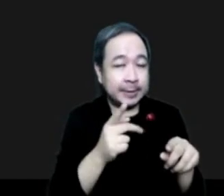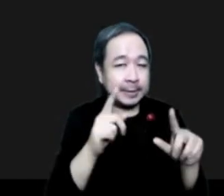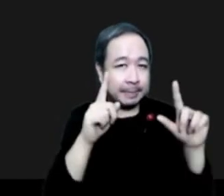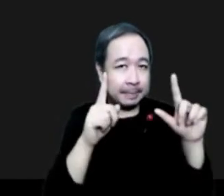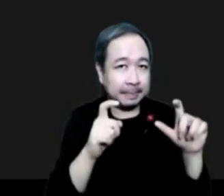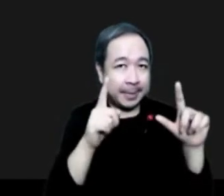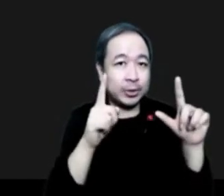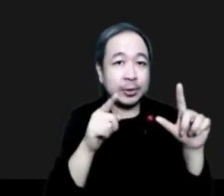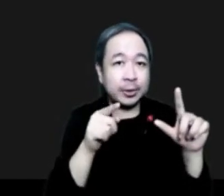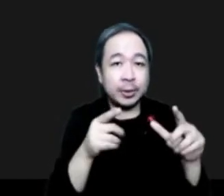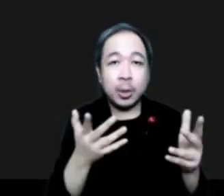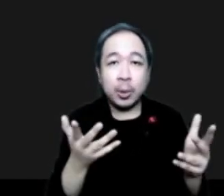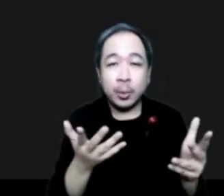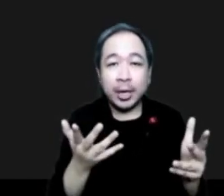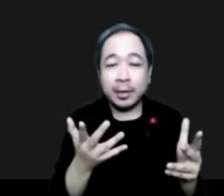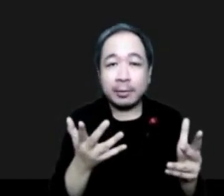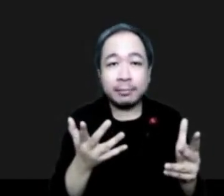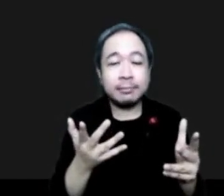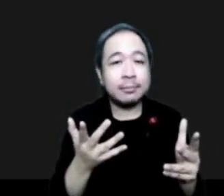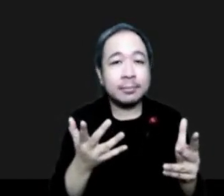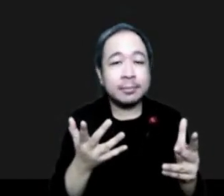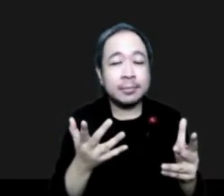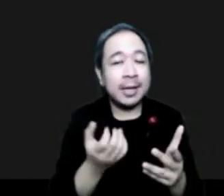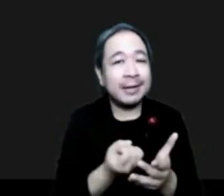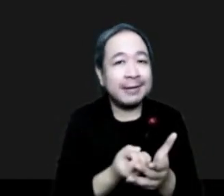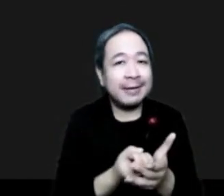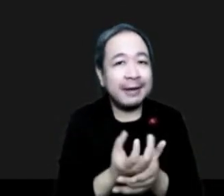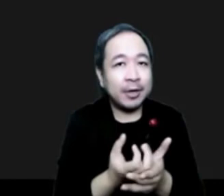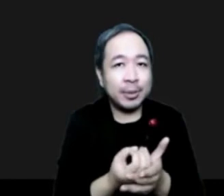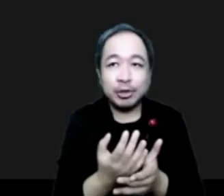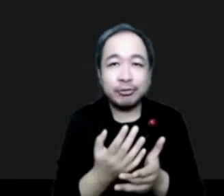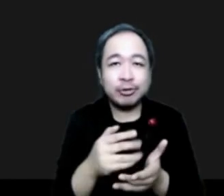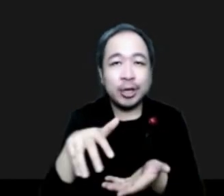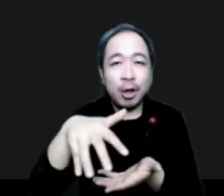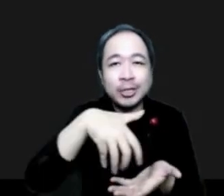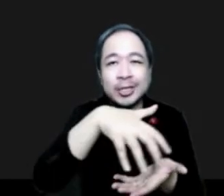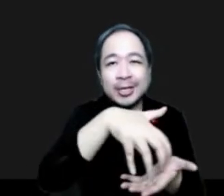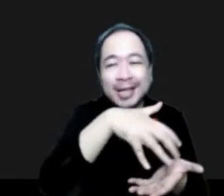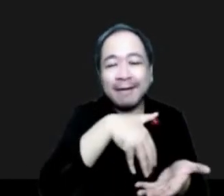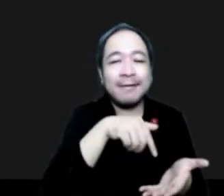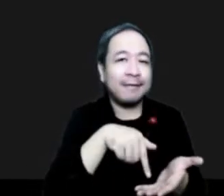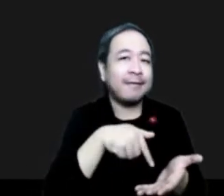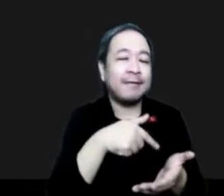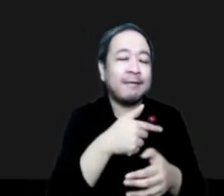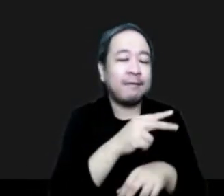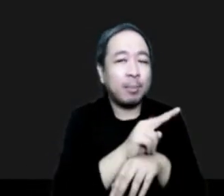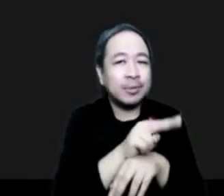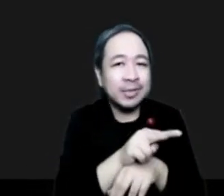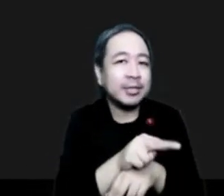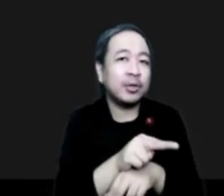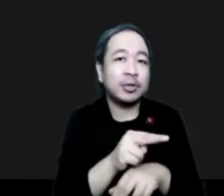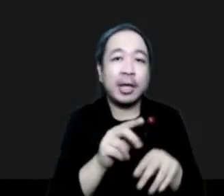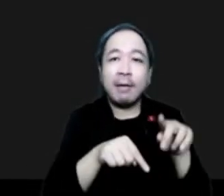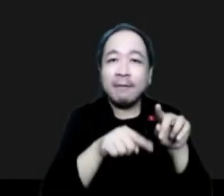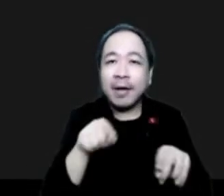sensores, nos ponían en colores las descargas eléctricas, dependiendo del tiempo en que había